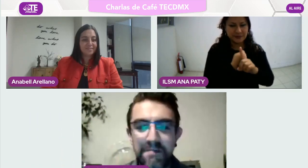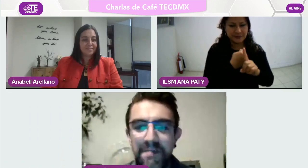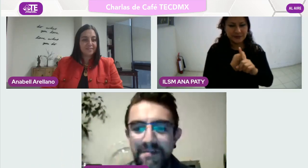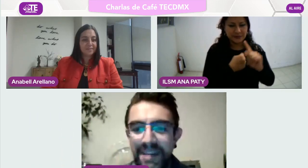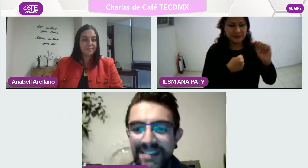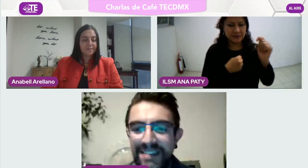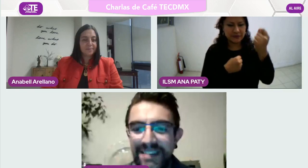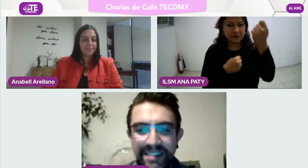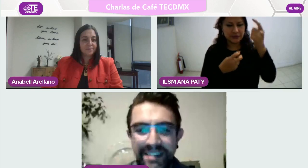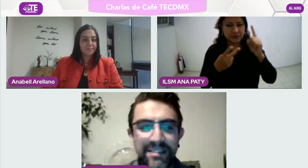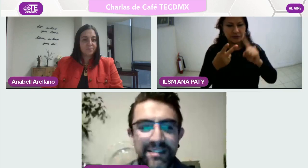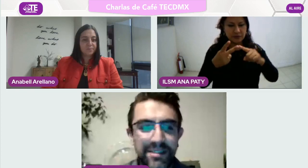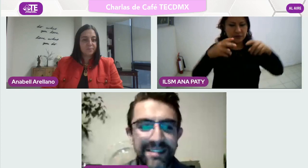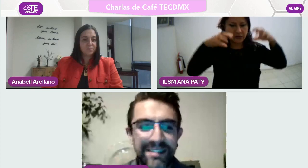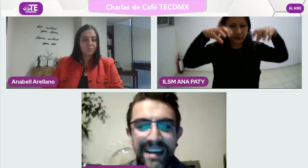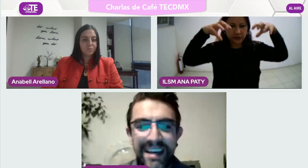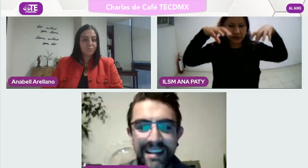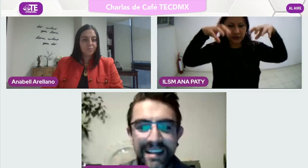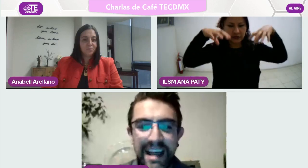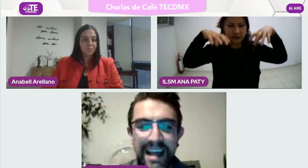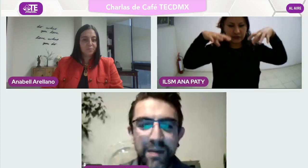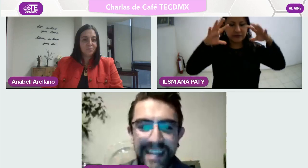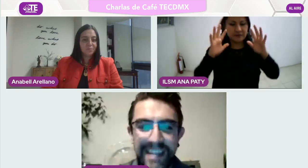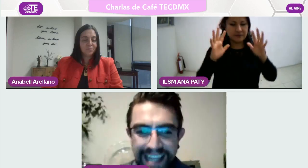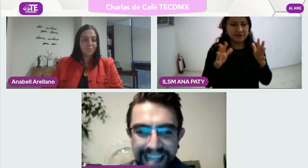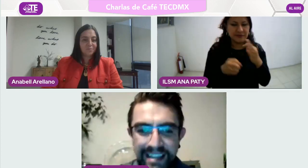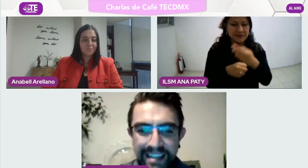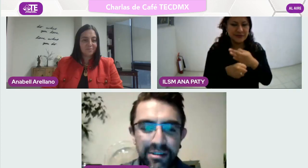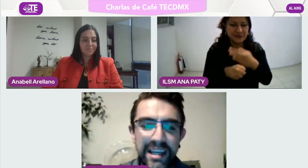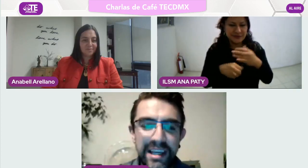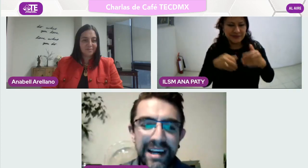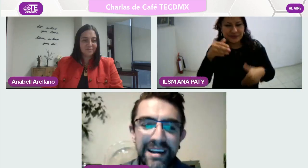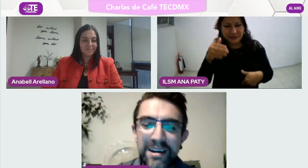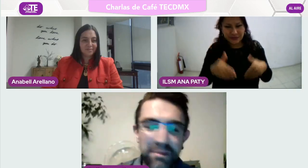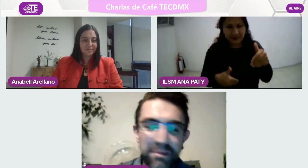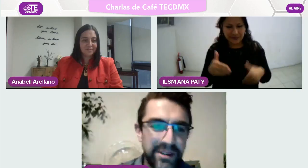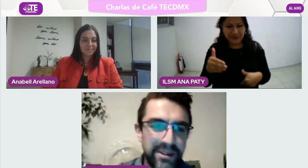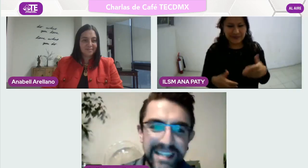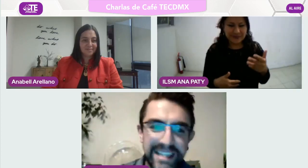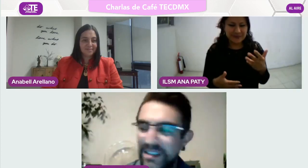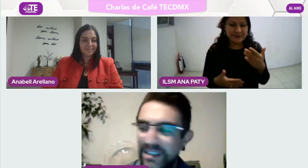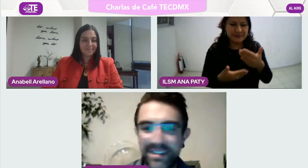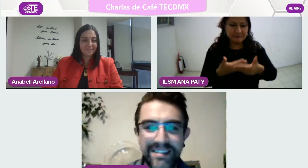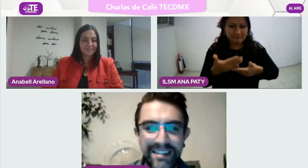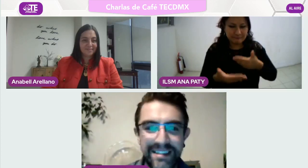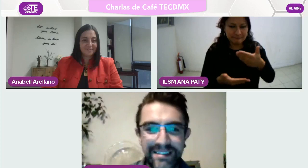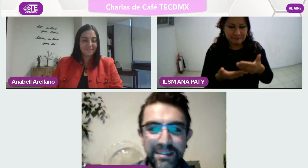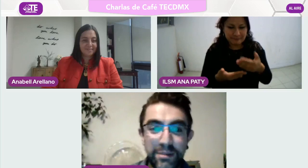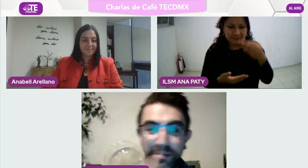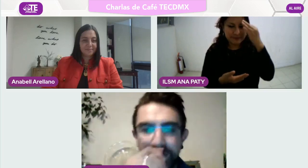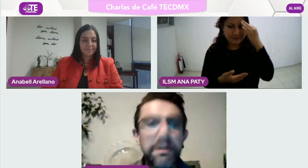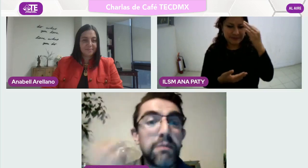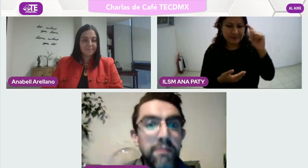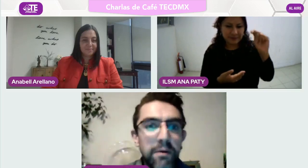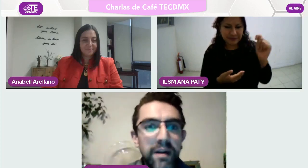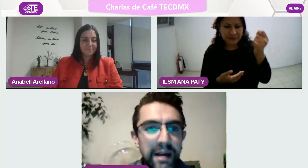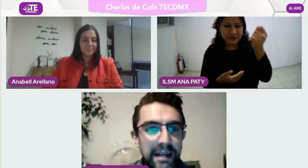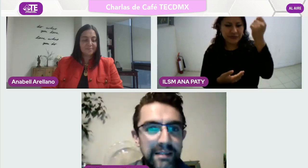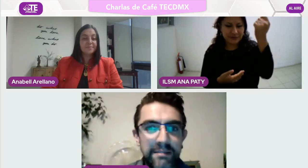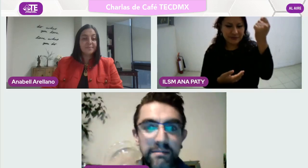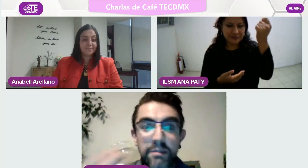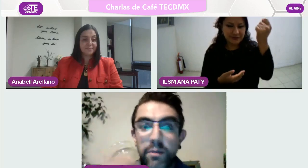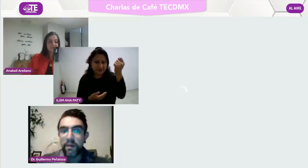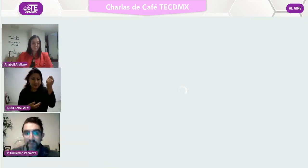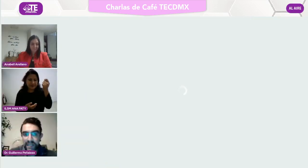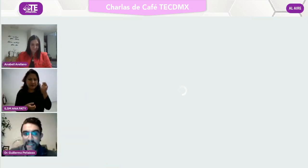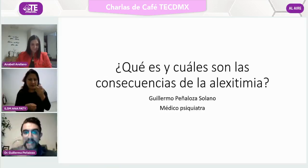estar molestando en estas situaciones de la época digital, de la tecnología. Pues bueno, ahorita estoy teniendo estas situaciones, pero por